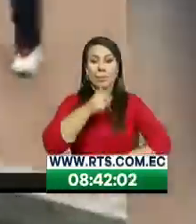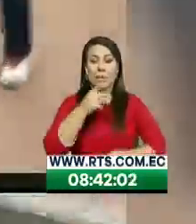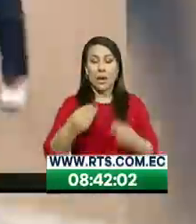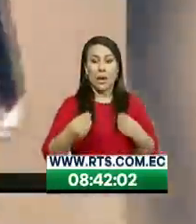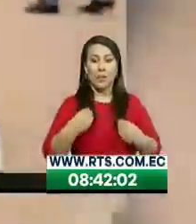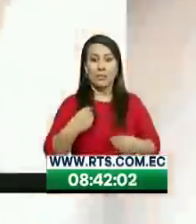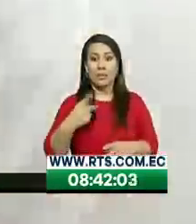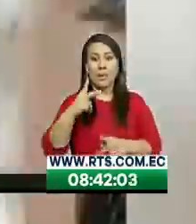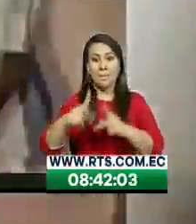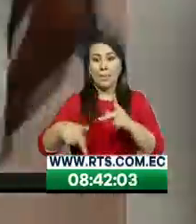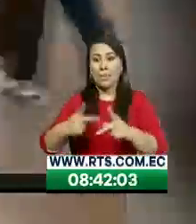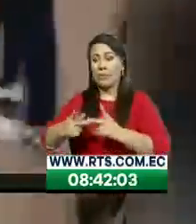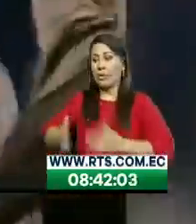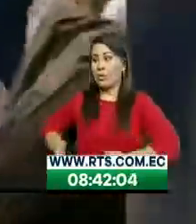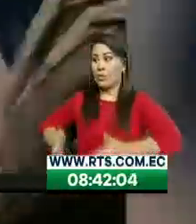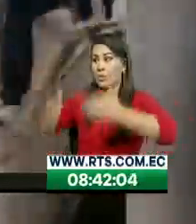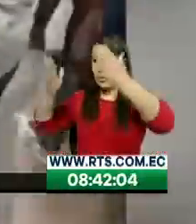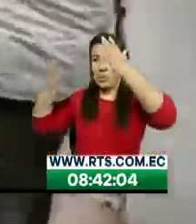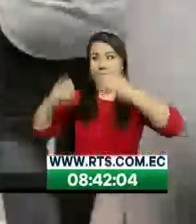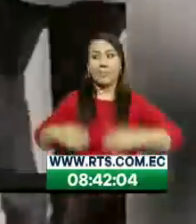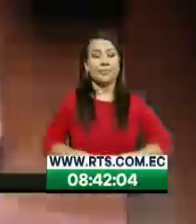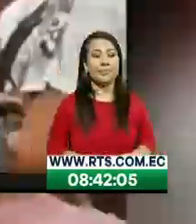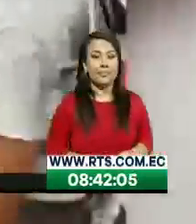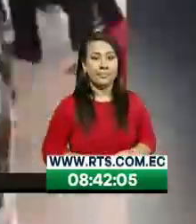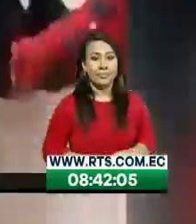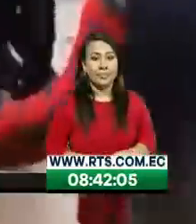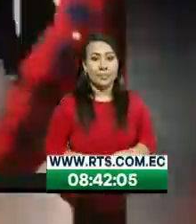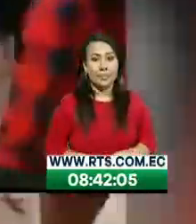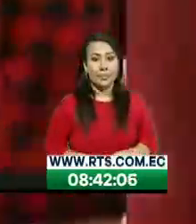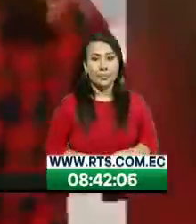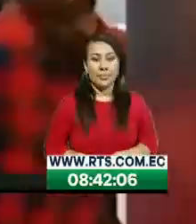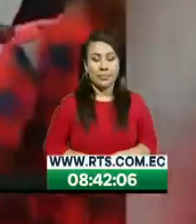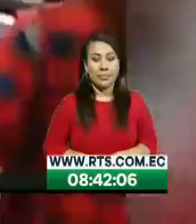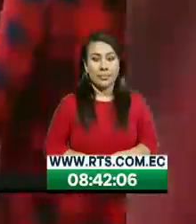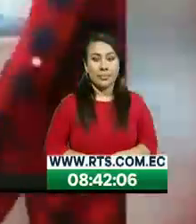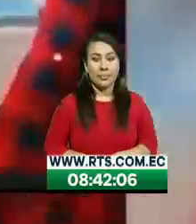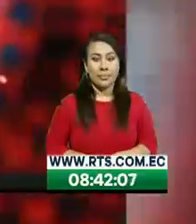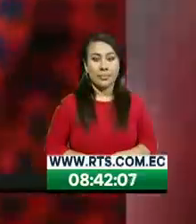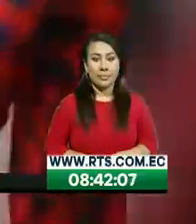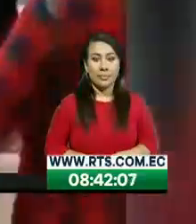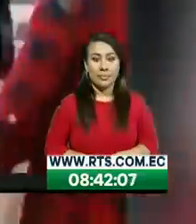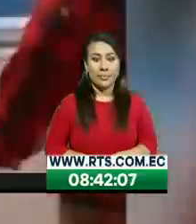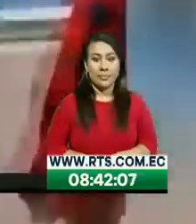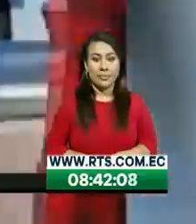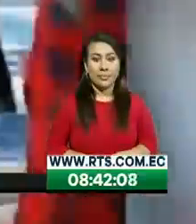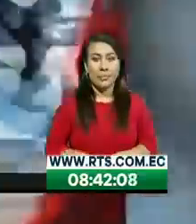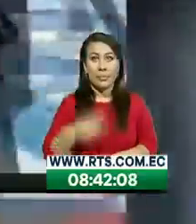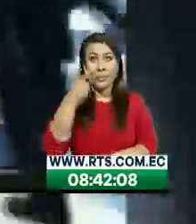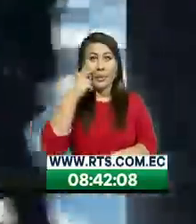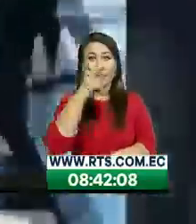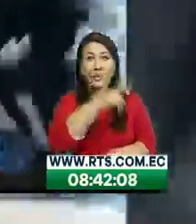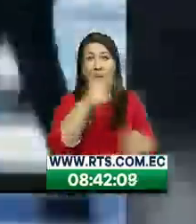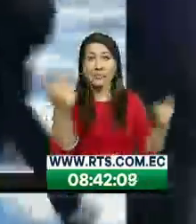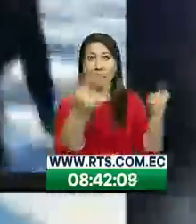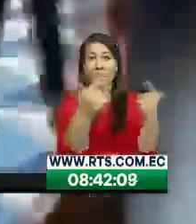es pues la primera vez que se hace en nuestra administración y esperamos cada 3 años más o menos hacer estos censos, ¿no? Muchas gracias, como